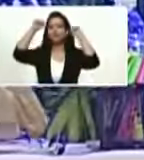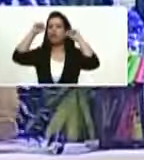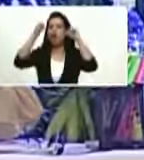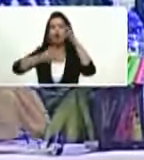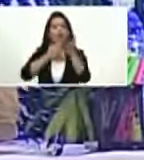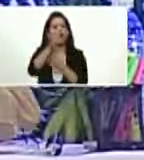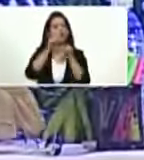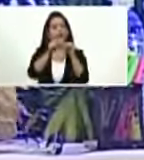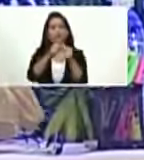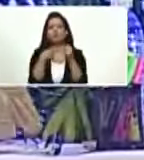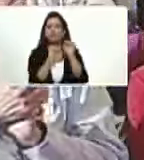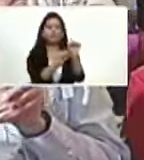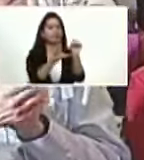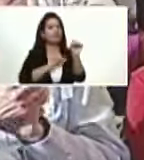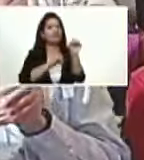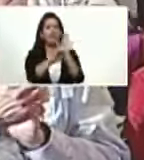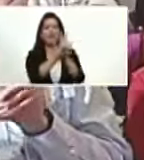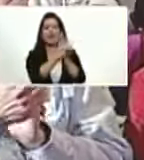privatización.